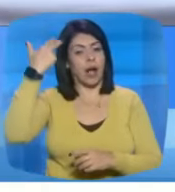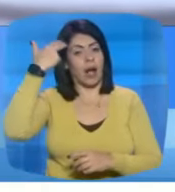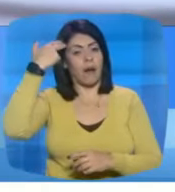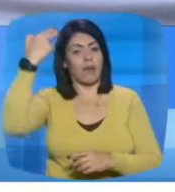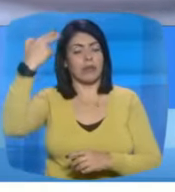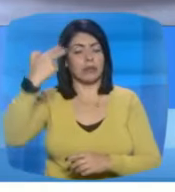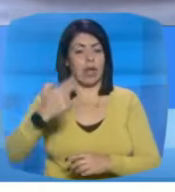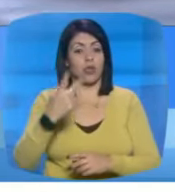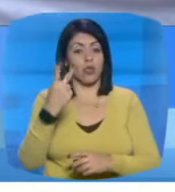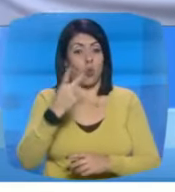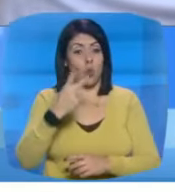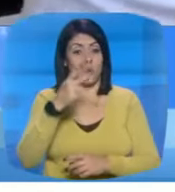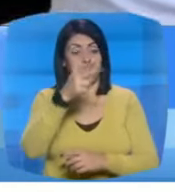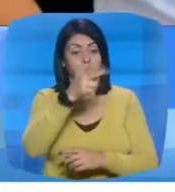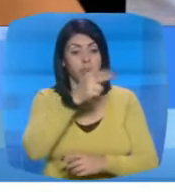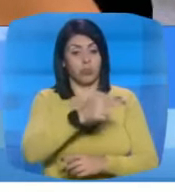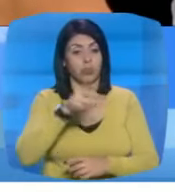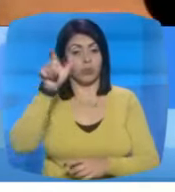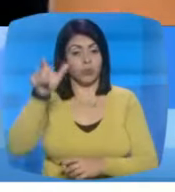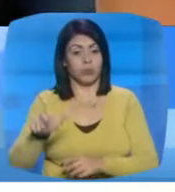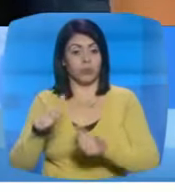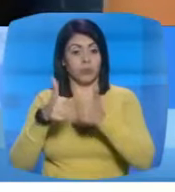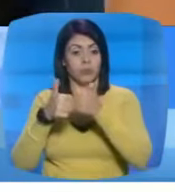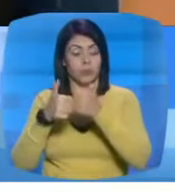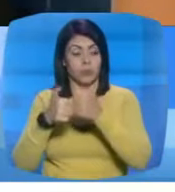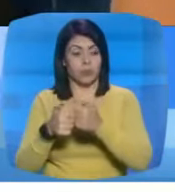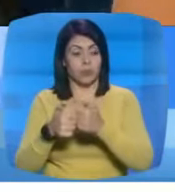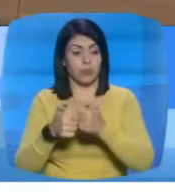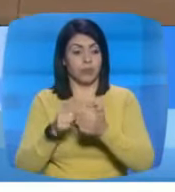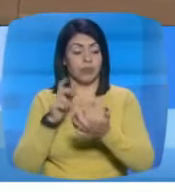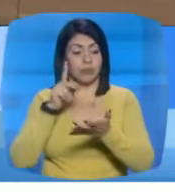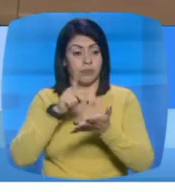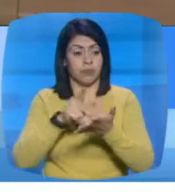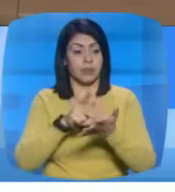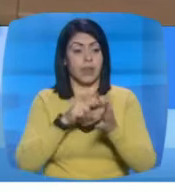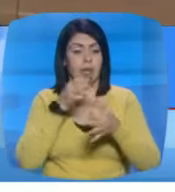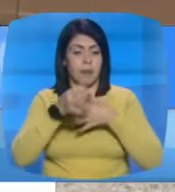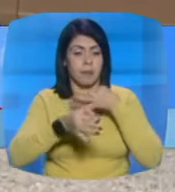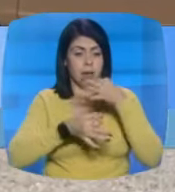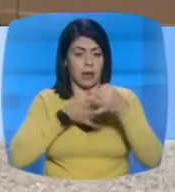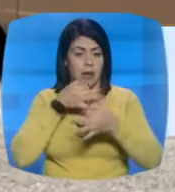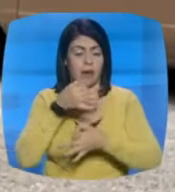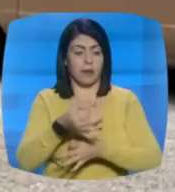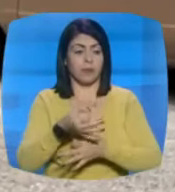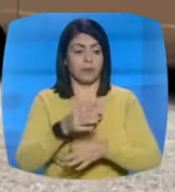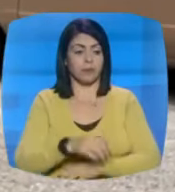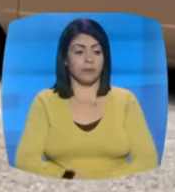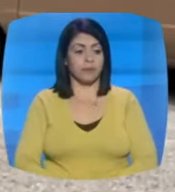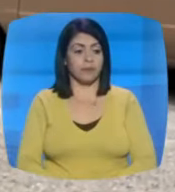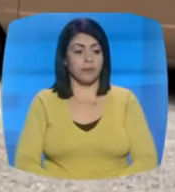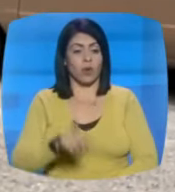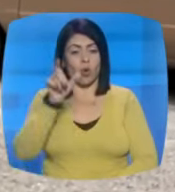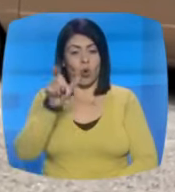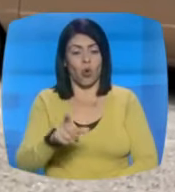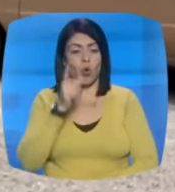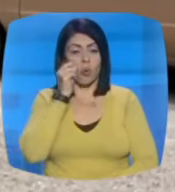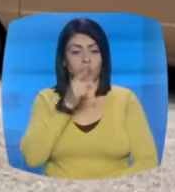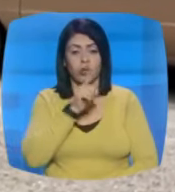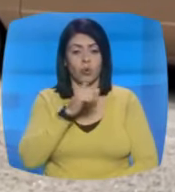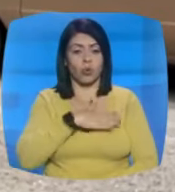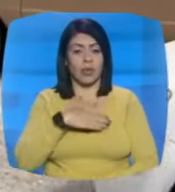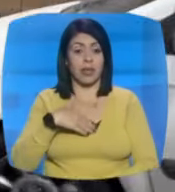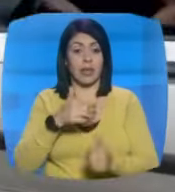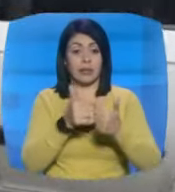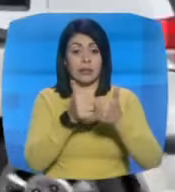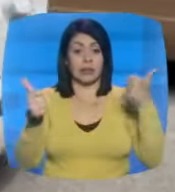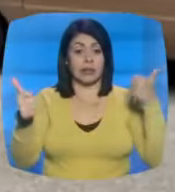por parte de su pareja sentimental. Allegados relataron que este se negaba a poner